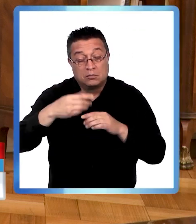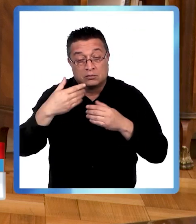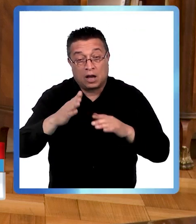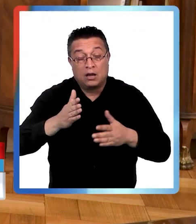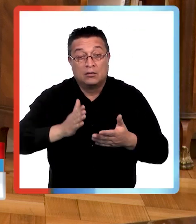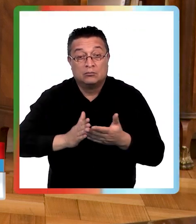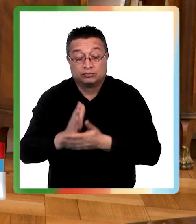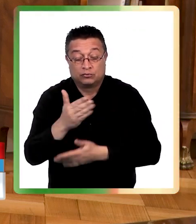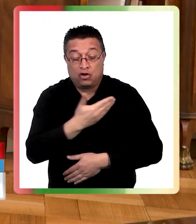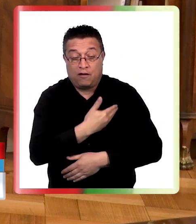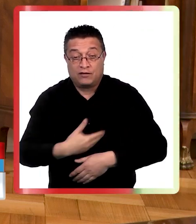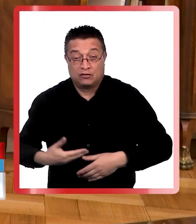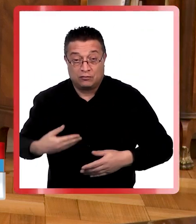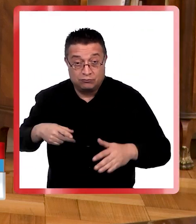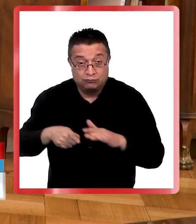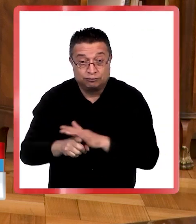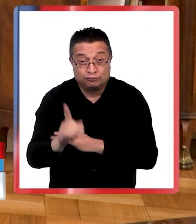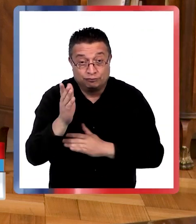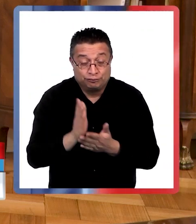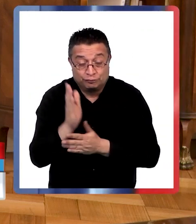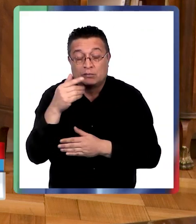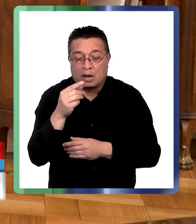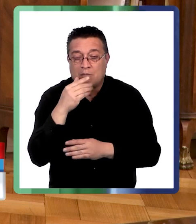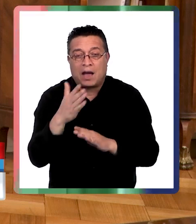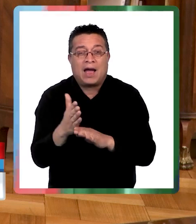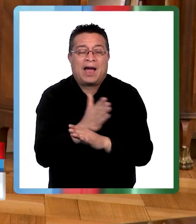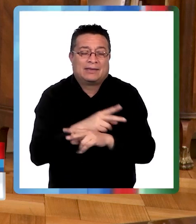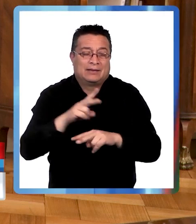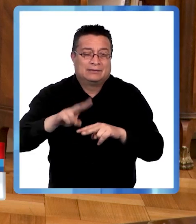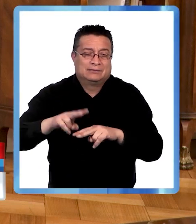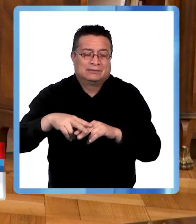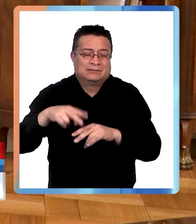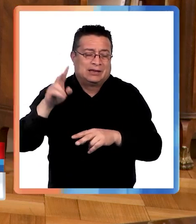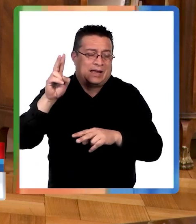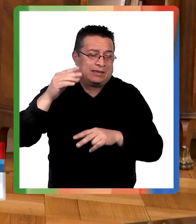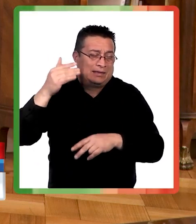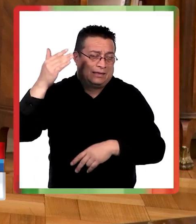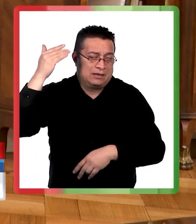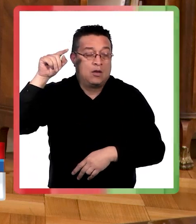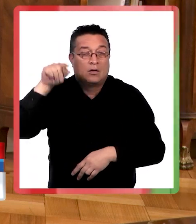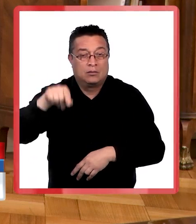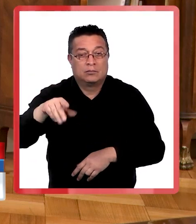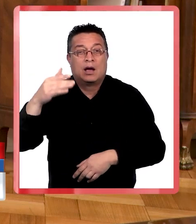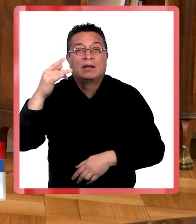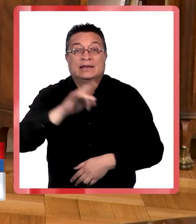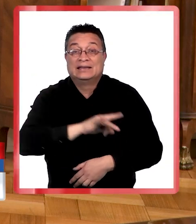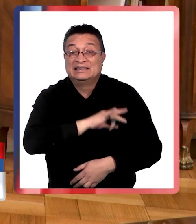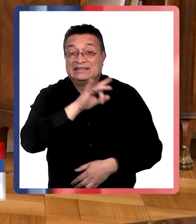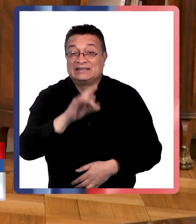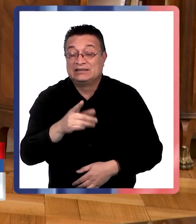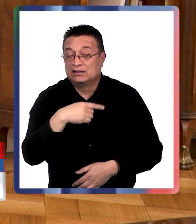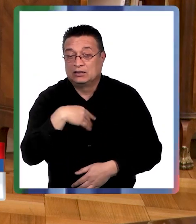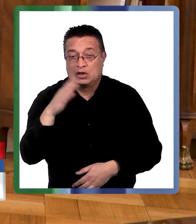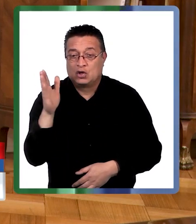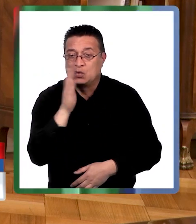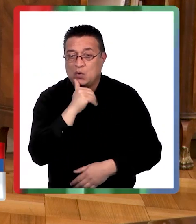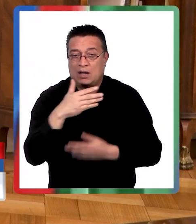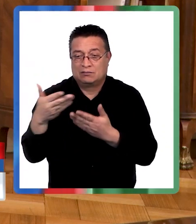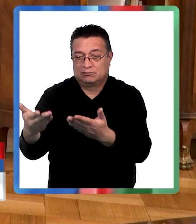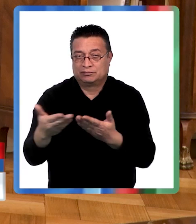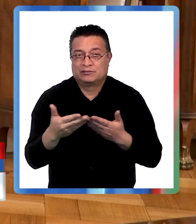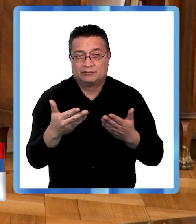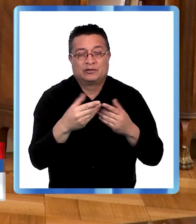antes de que entrara nuestro gobierno. Antes de eso tenía una legislación antiquísima, generada en una época en que en Chile prácticamente no se